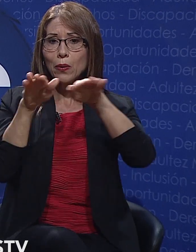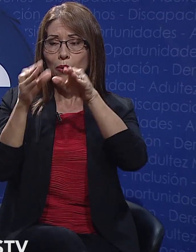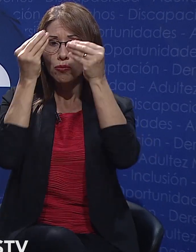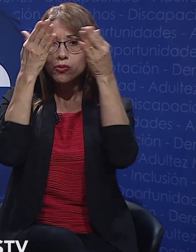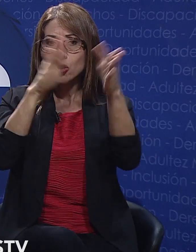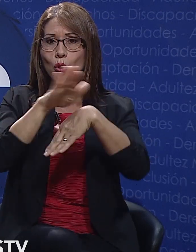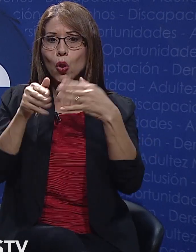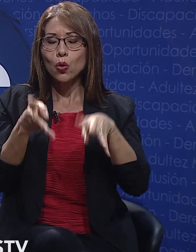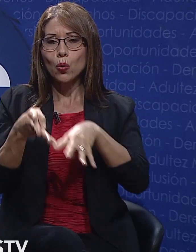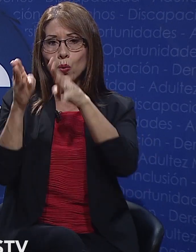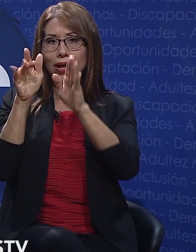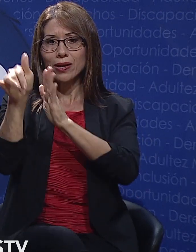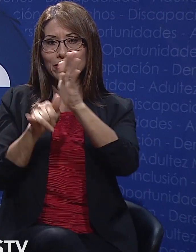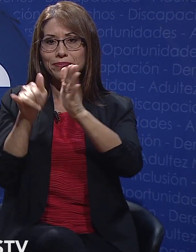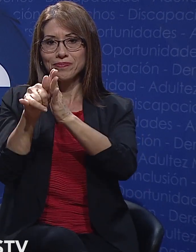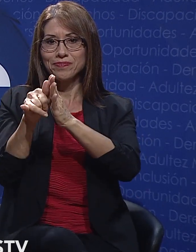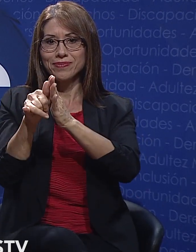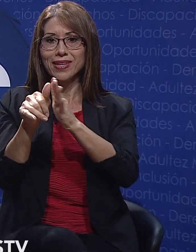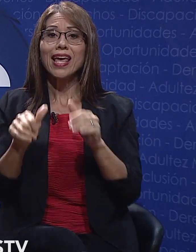que publicamos en este canal.